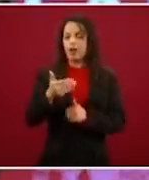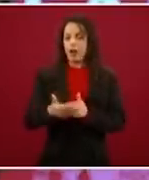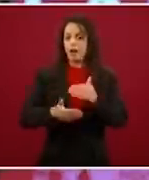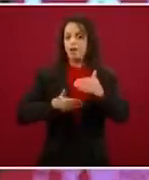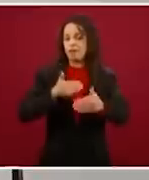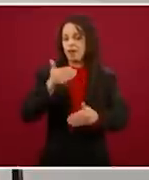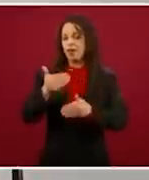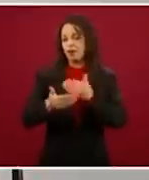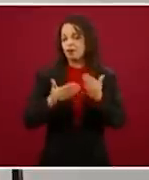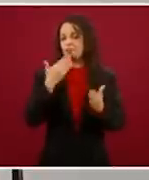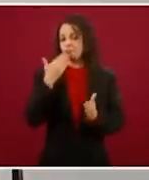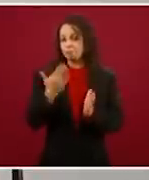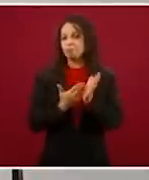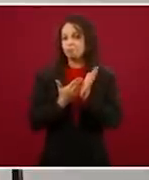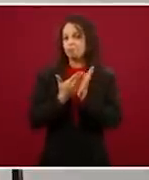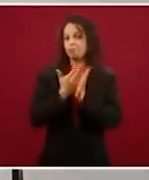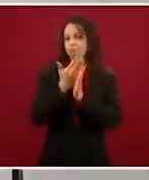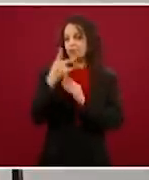feminista.